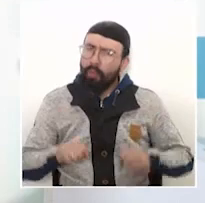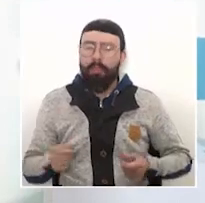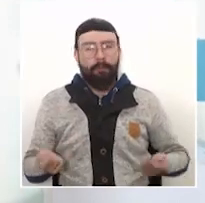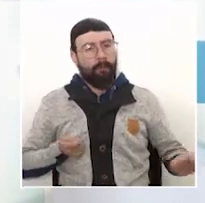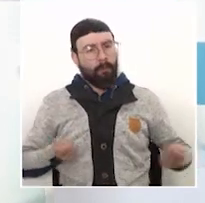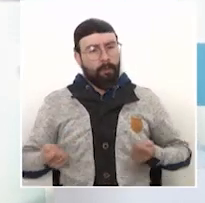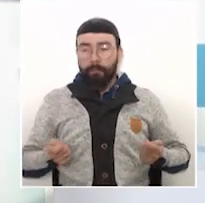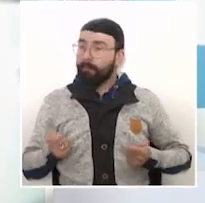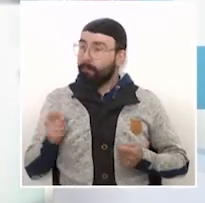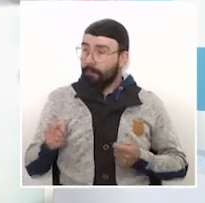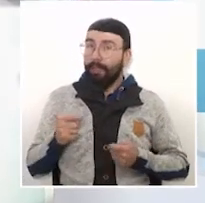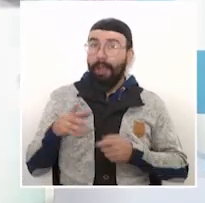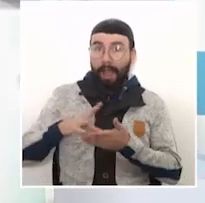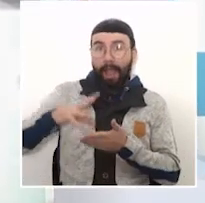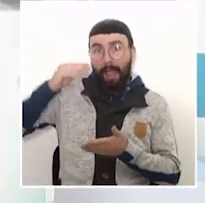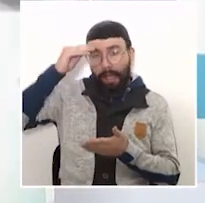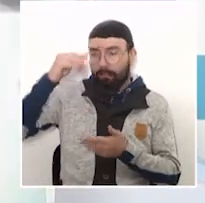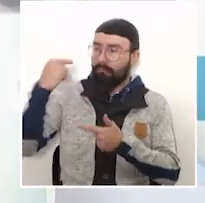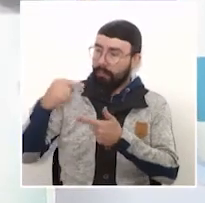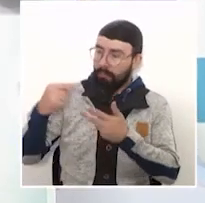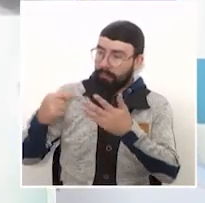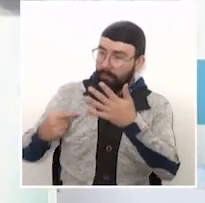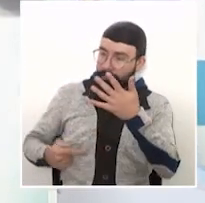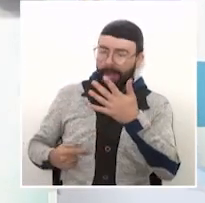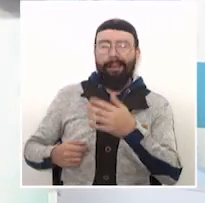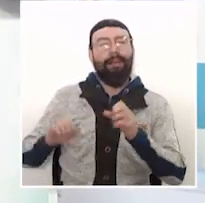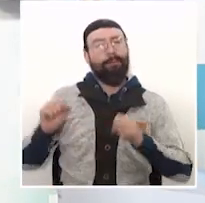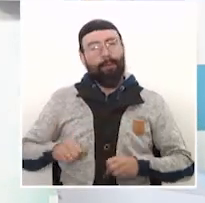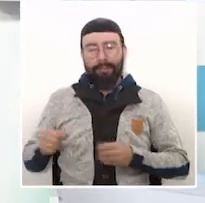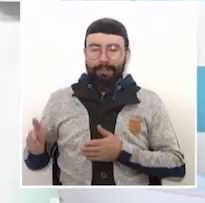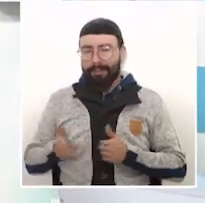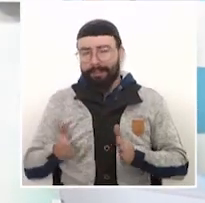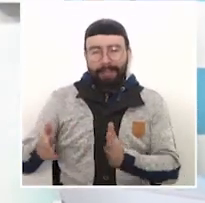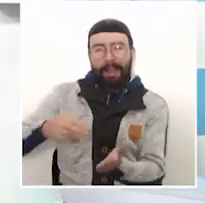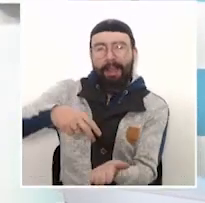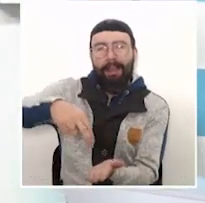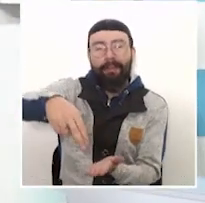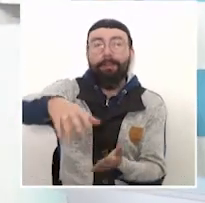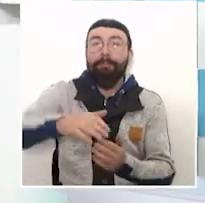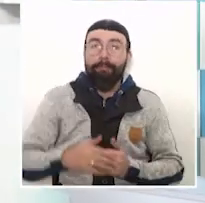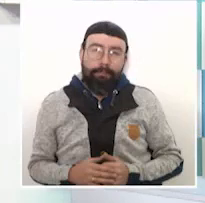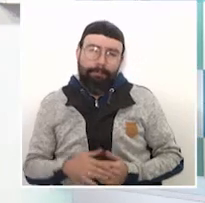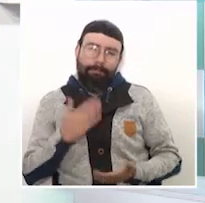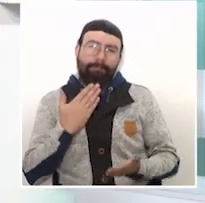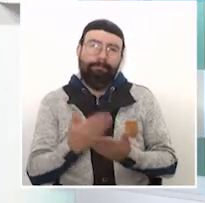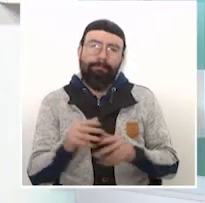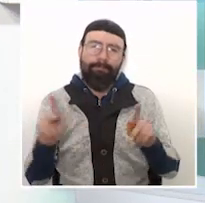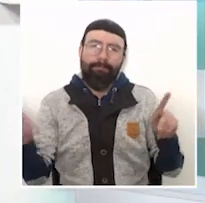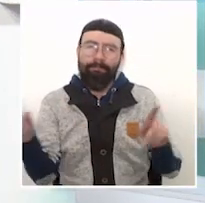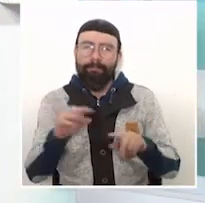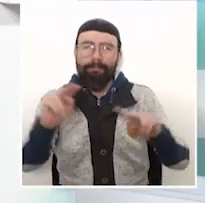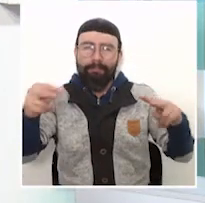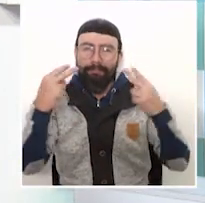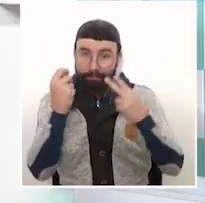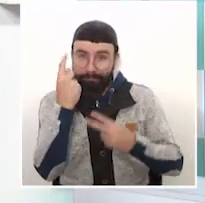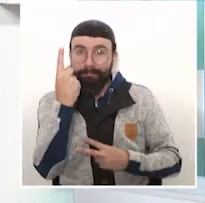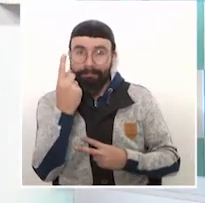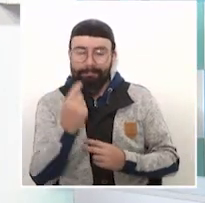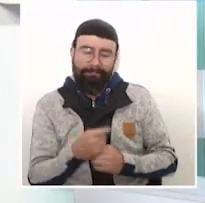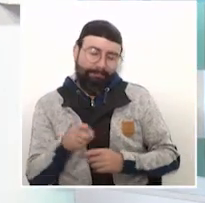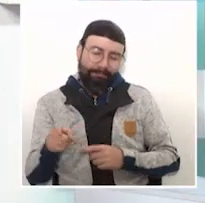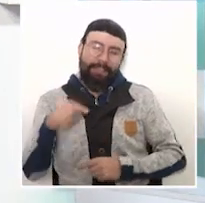aprendimos el día de hoy para caminar ese sendero. Muchas gracias a todas las personas, un profundo abrazo y